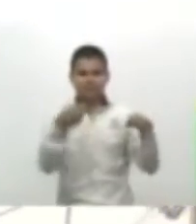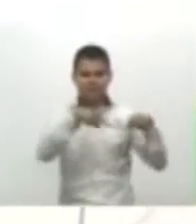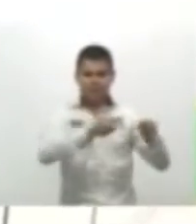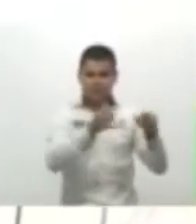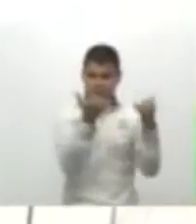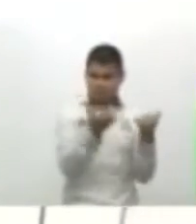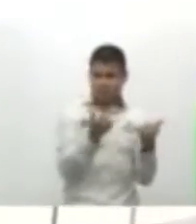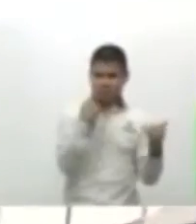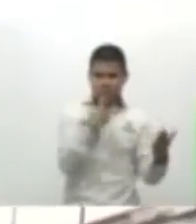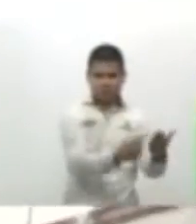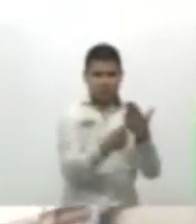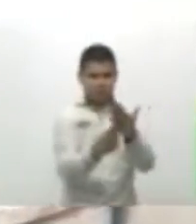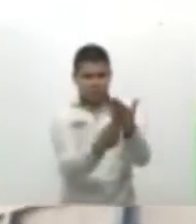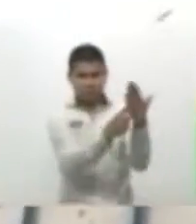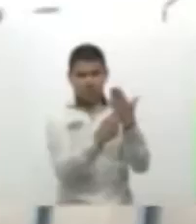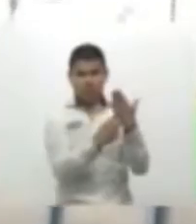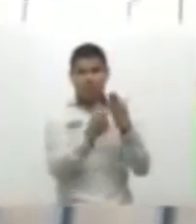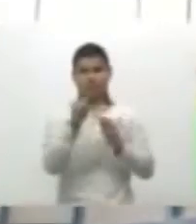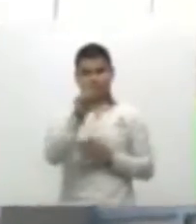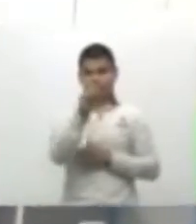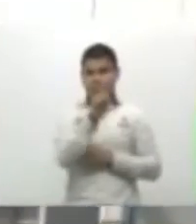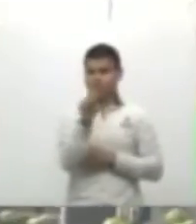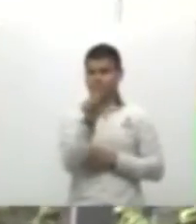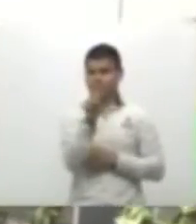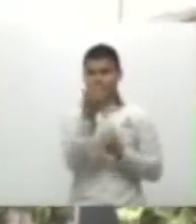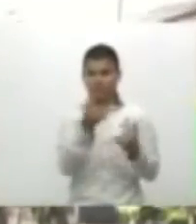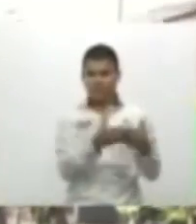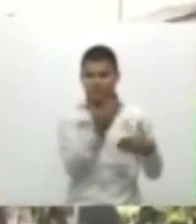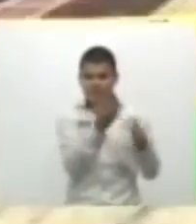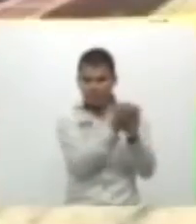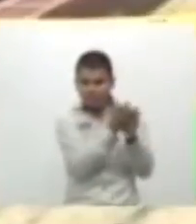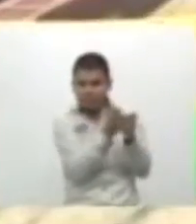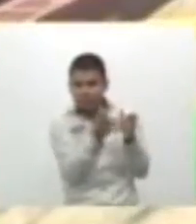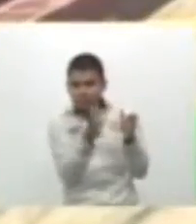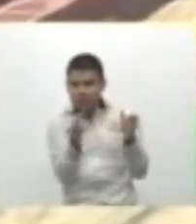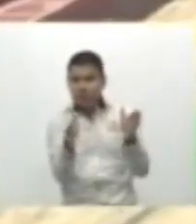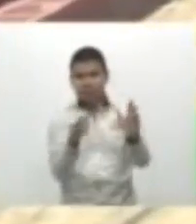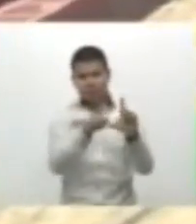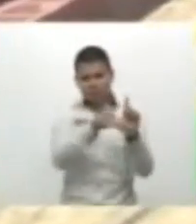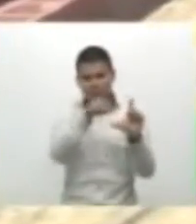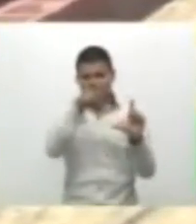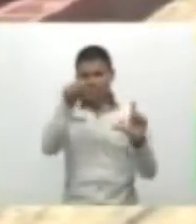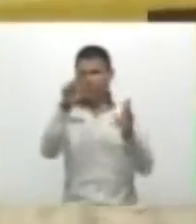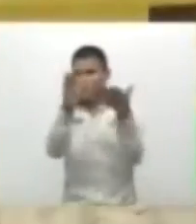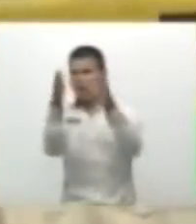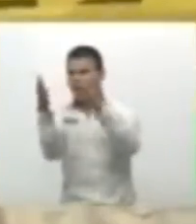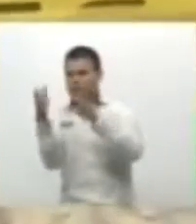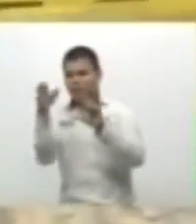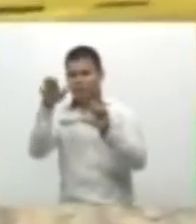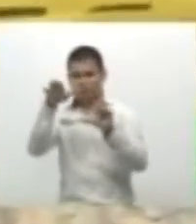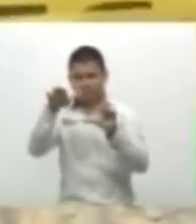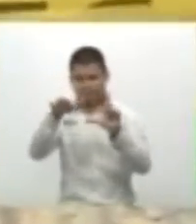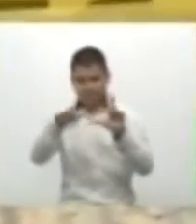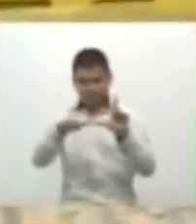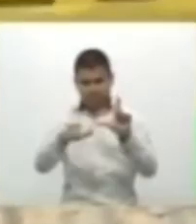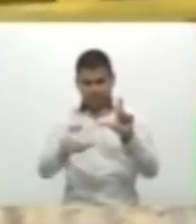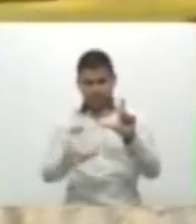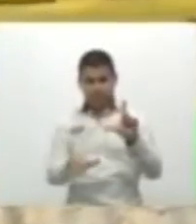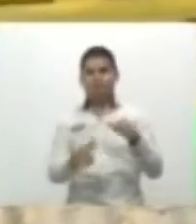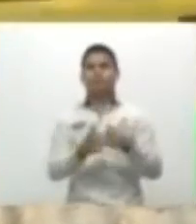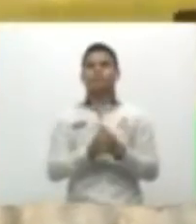50% de los homicidios en febrero, en comparación con el mes inmediatamente anterior, donde solo en Barranquilla se registraron cerca de